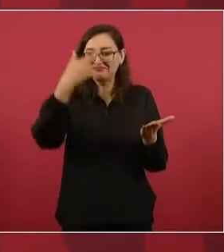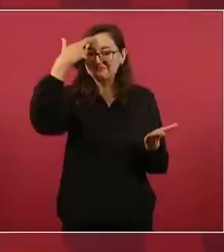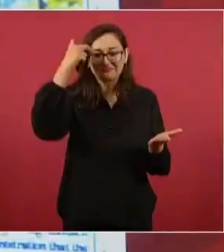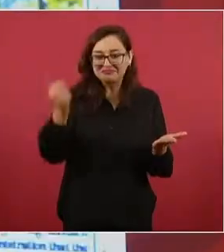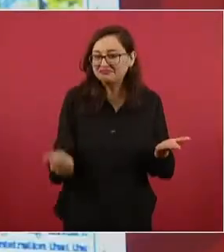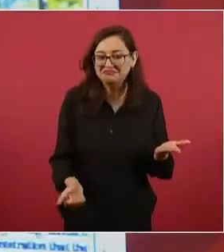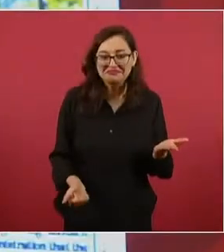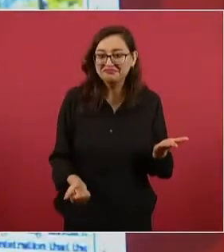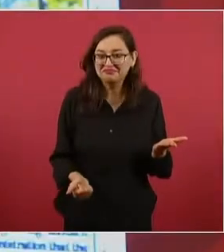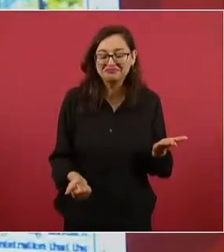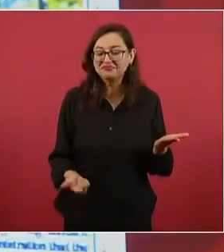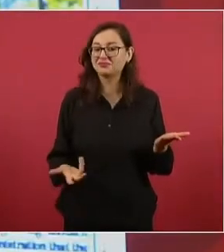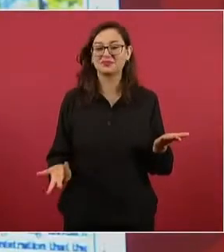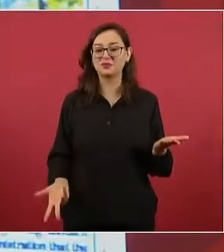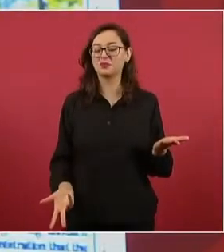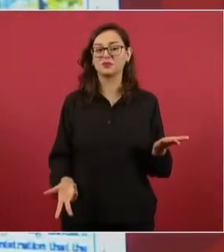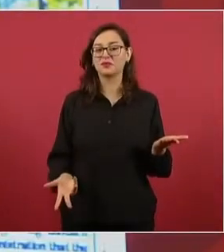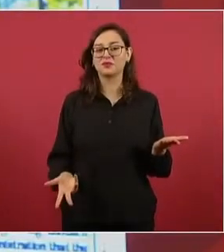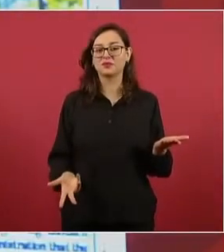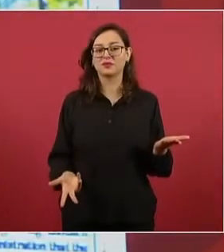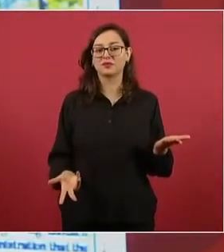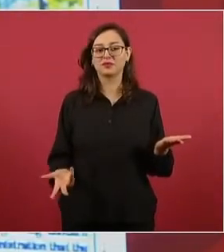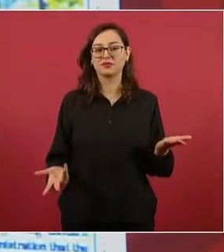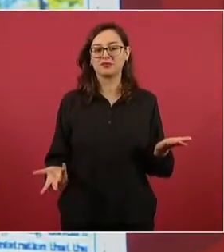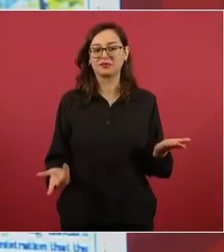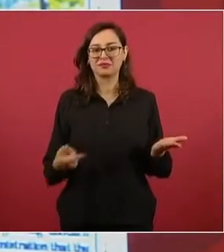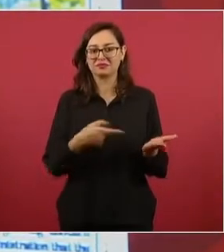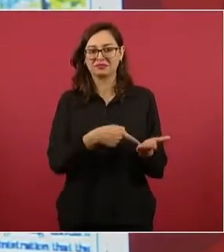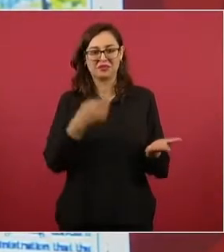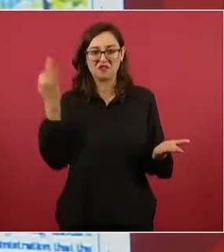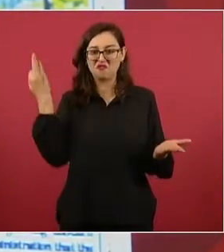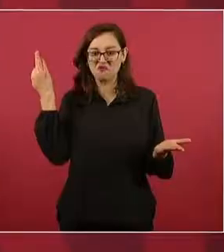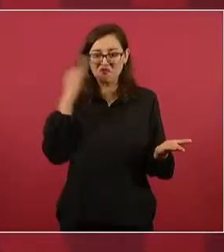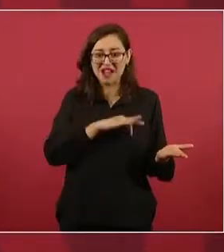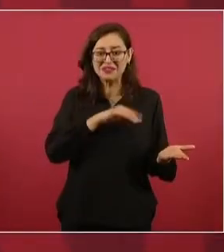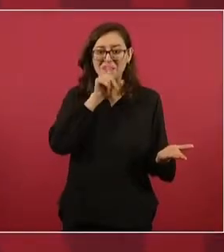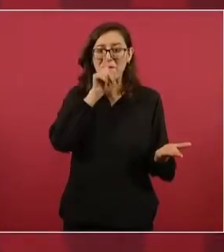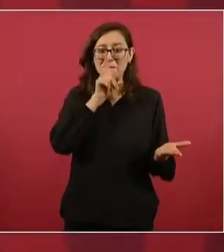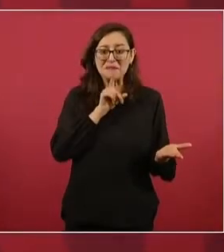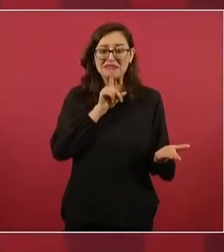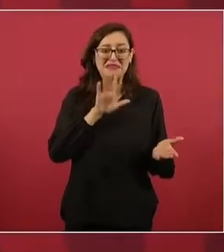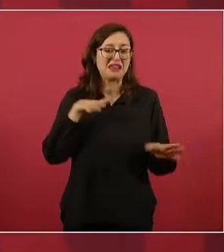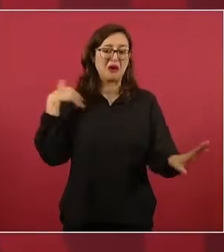si es una falsedad, es una mentira.